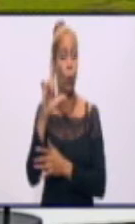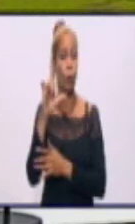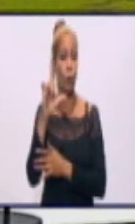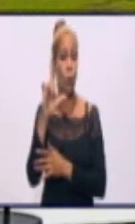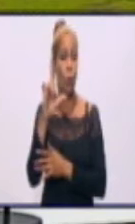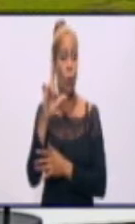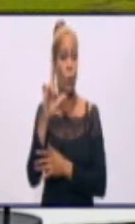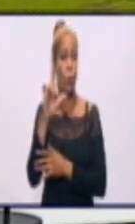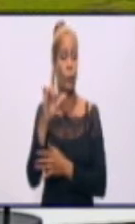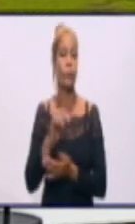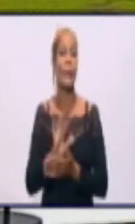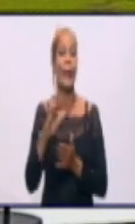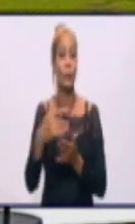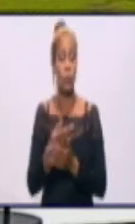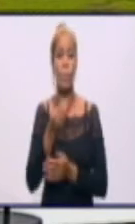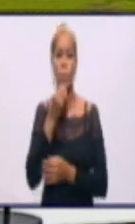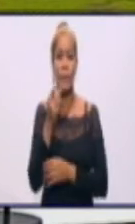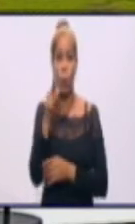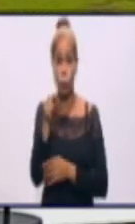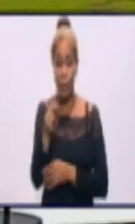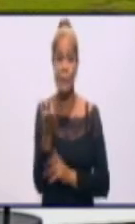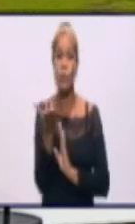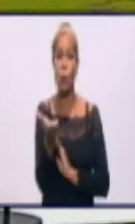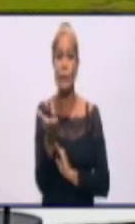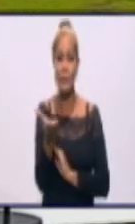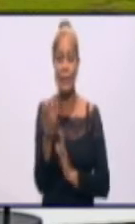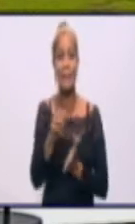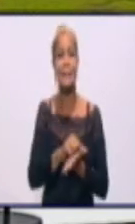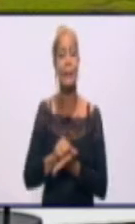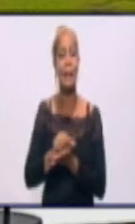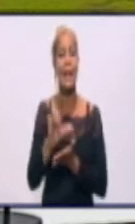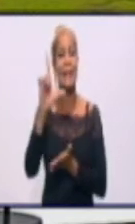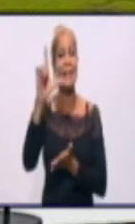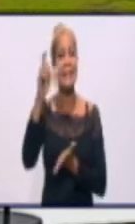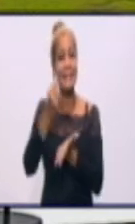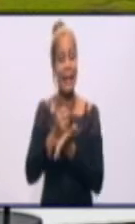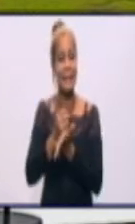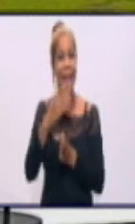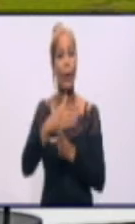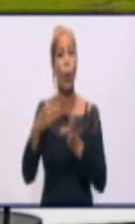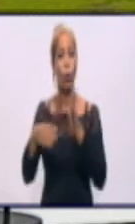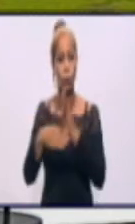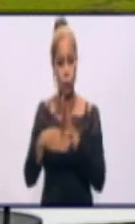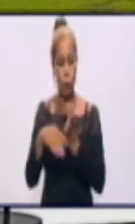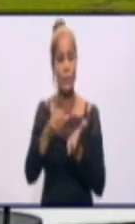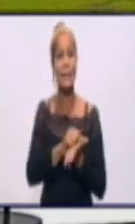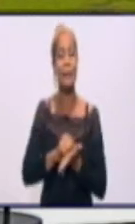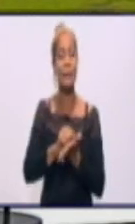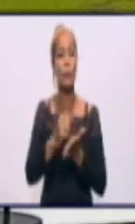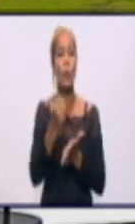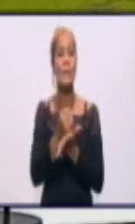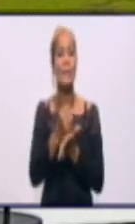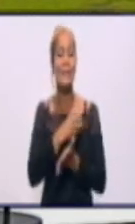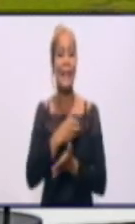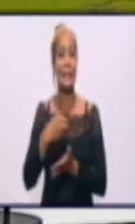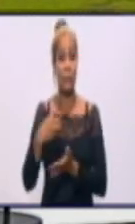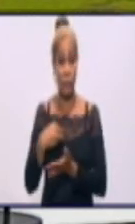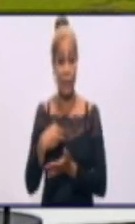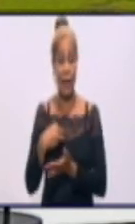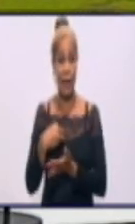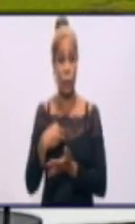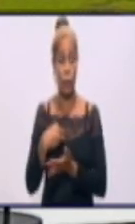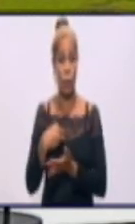plataforma digital se puede solicitar el servicio de licencia de construcción, el servicio de certificación de habitable,